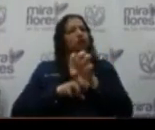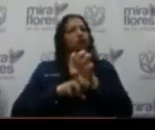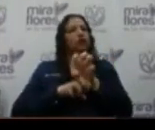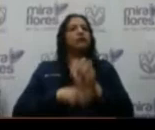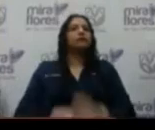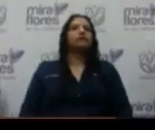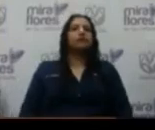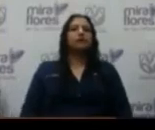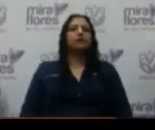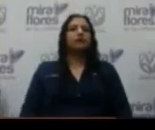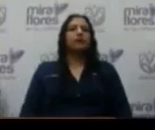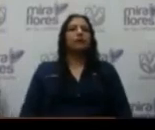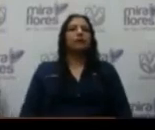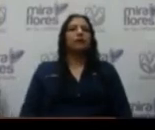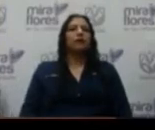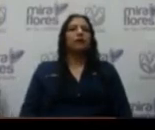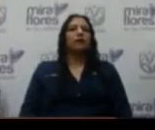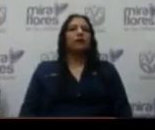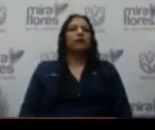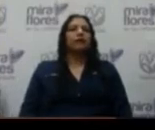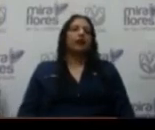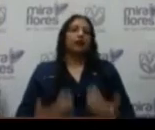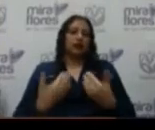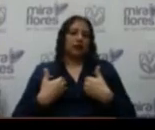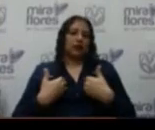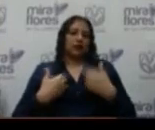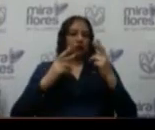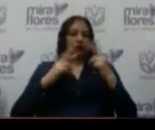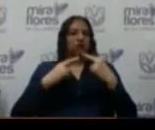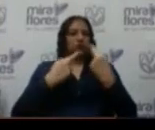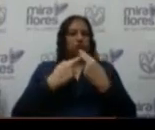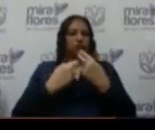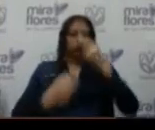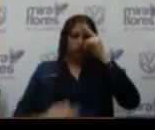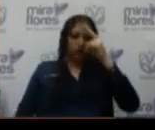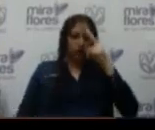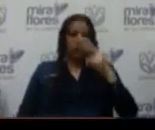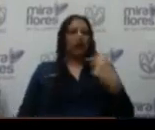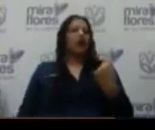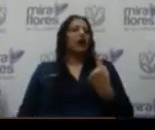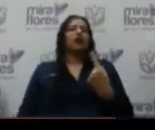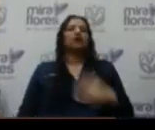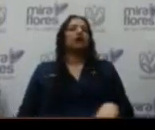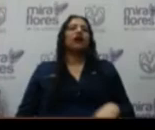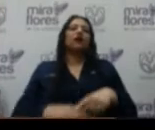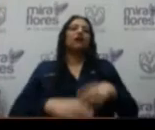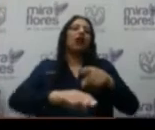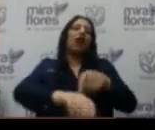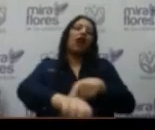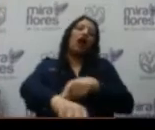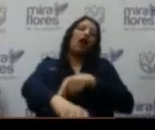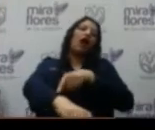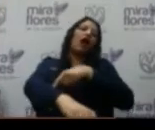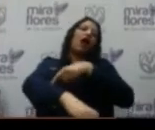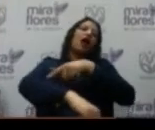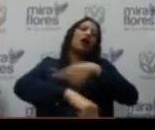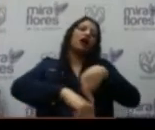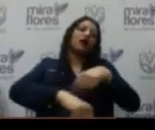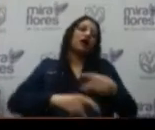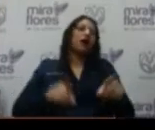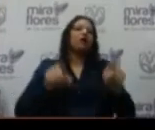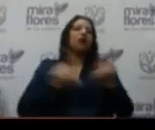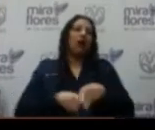de tener una sesión solemne que no sea una sesión larga ni